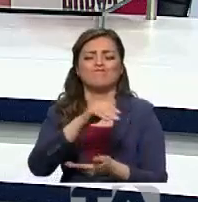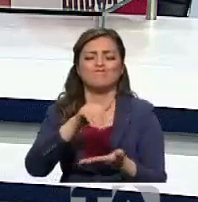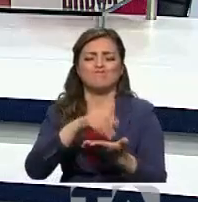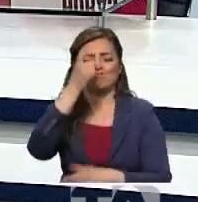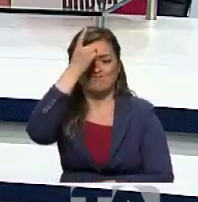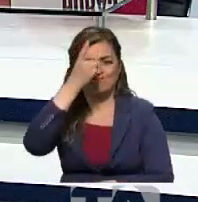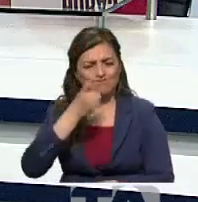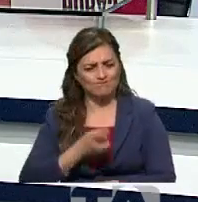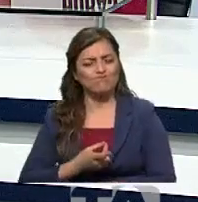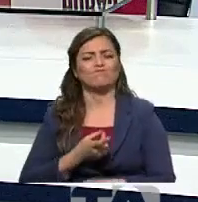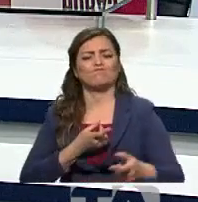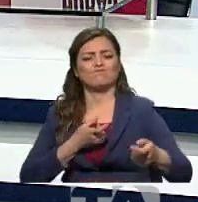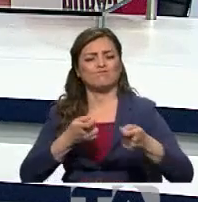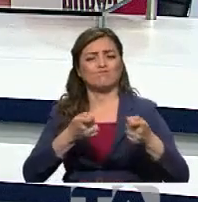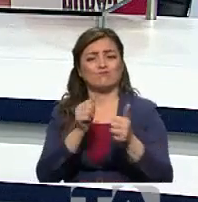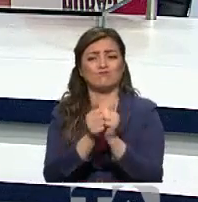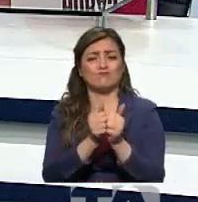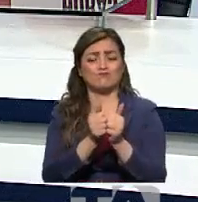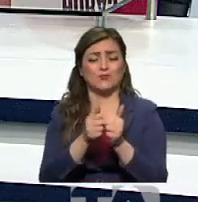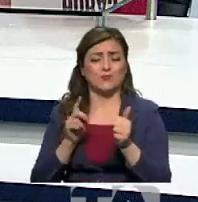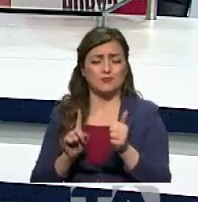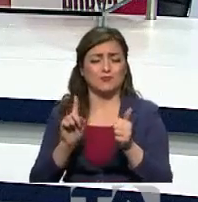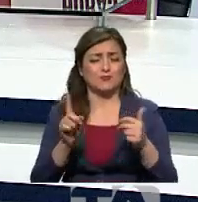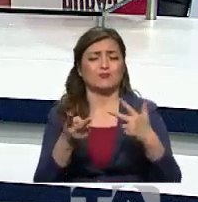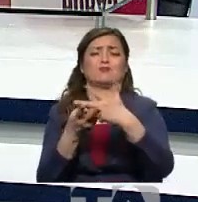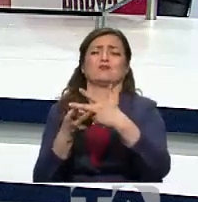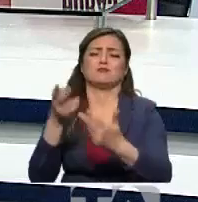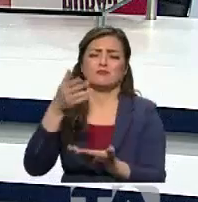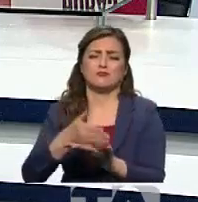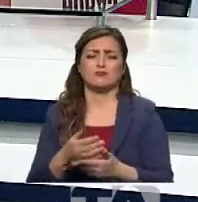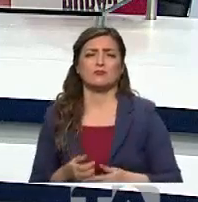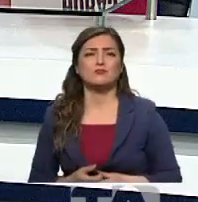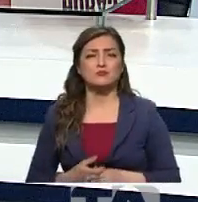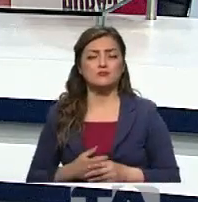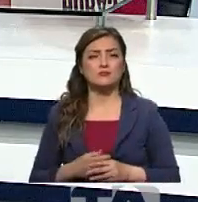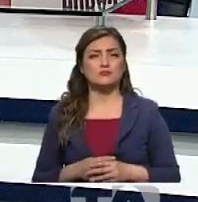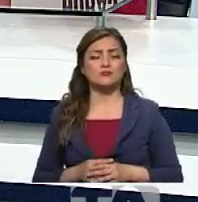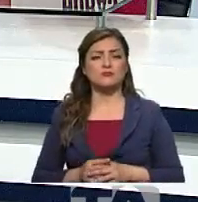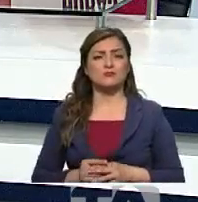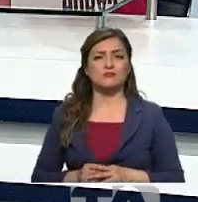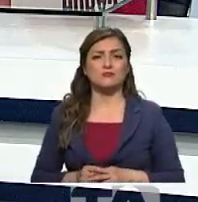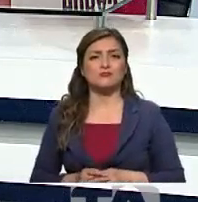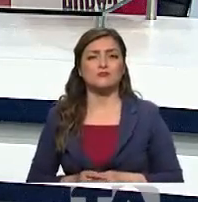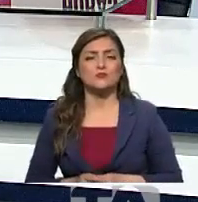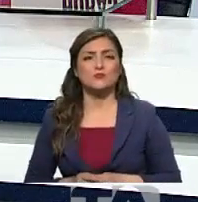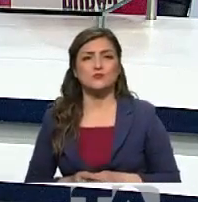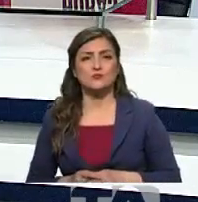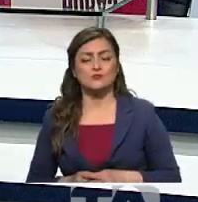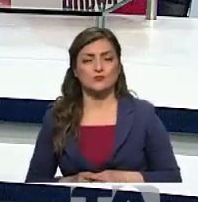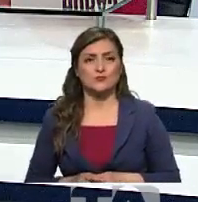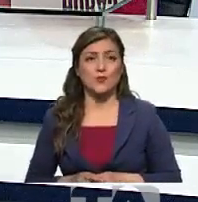acciones para evitar que más deportistas mueran en las vías. cada vez que ocurre un hecho similar,